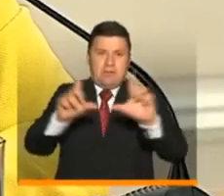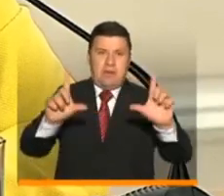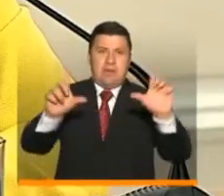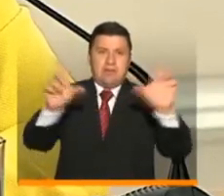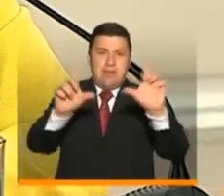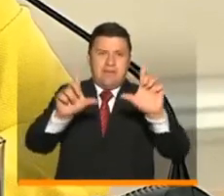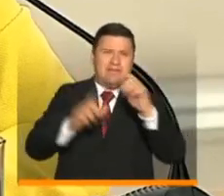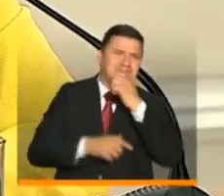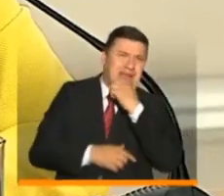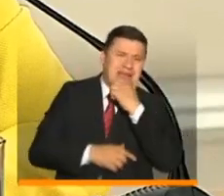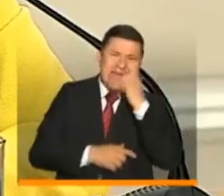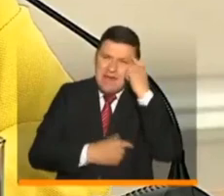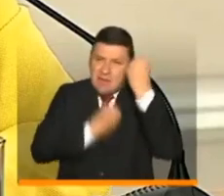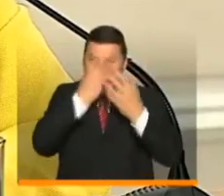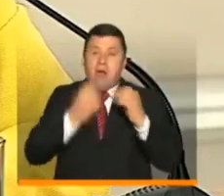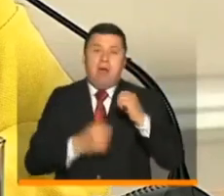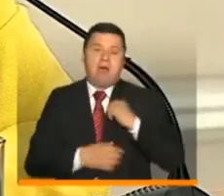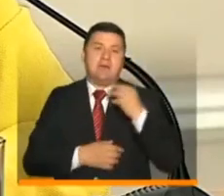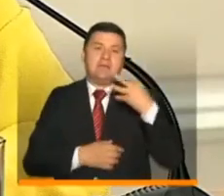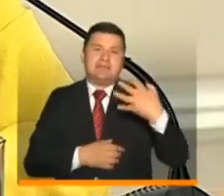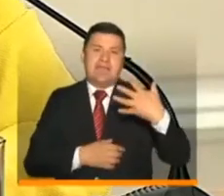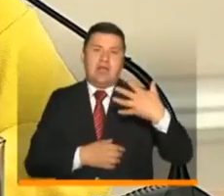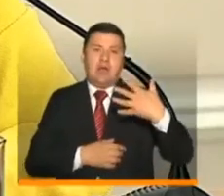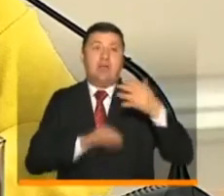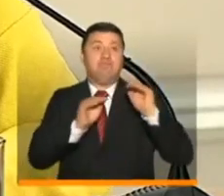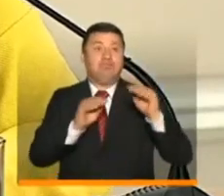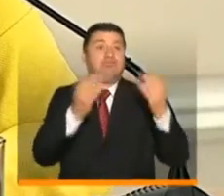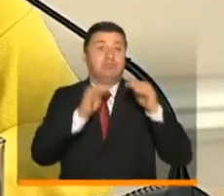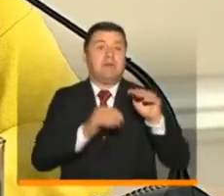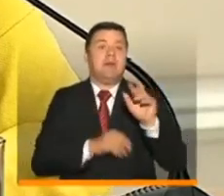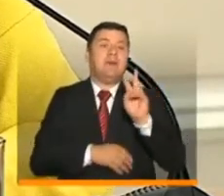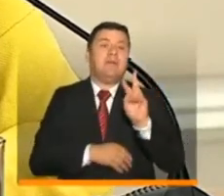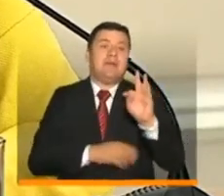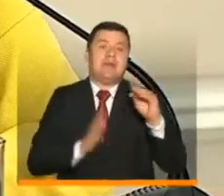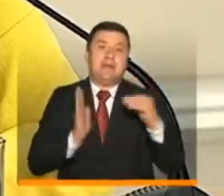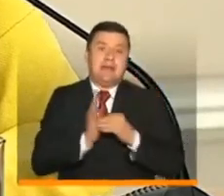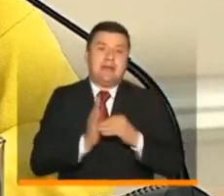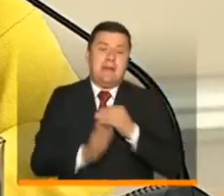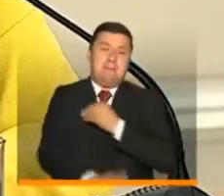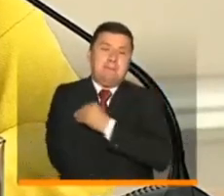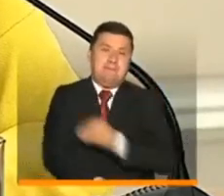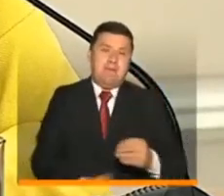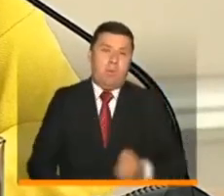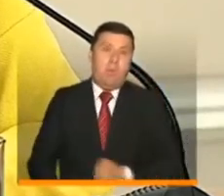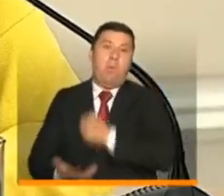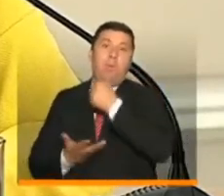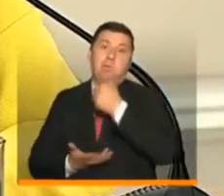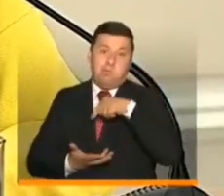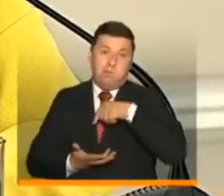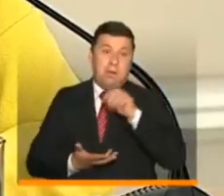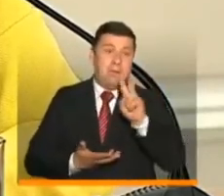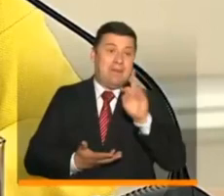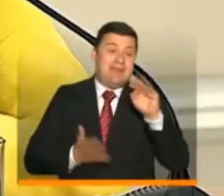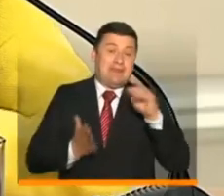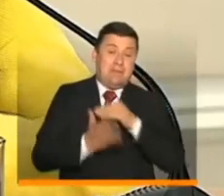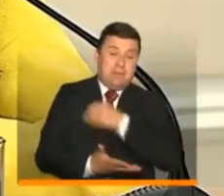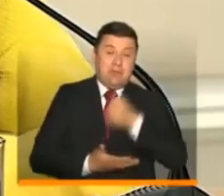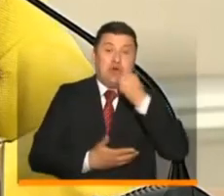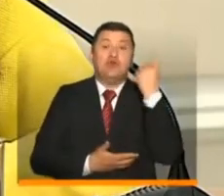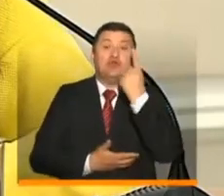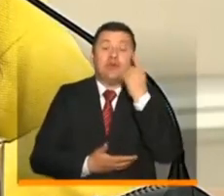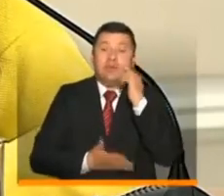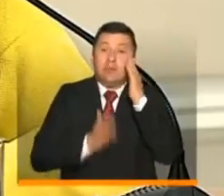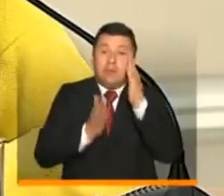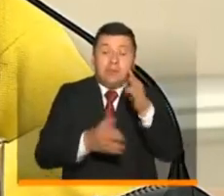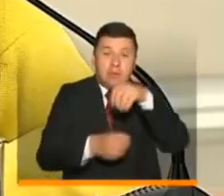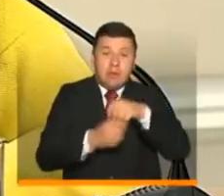para eso hemos dispuesto 5 convocatorias, 23 mil millones de pesos, donde no solamente van a llegar a